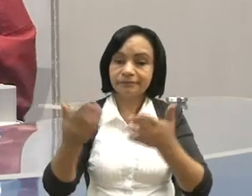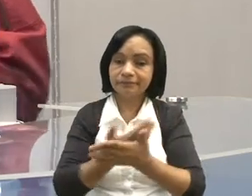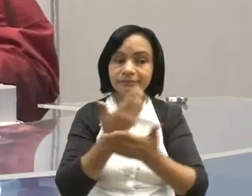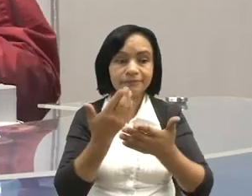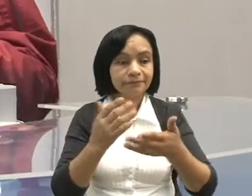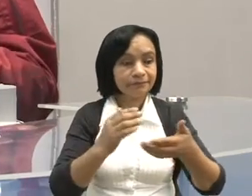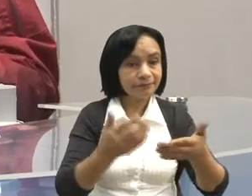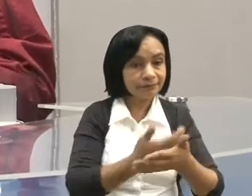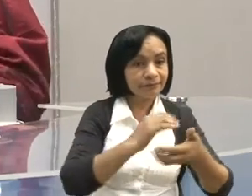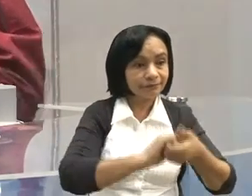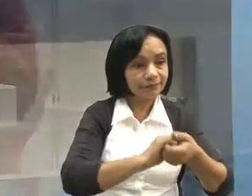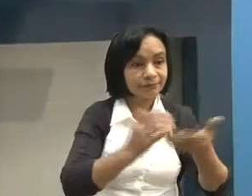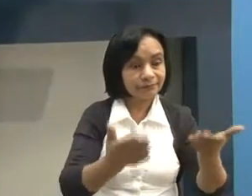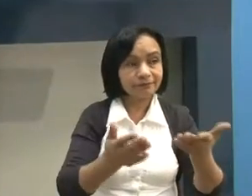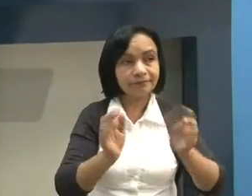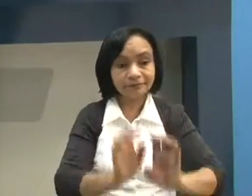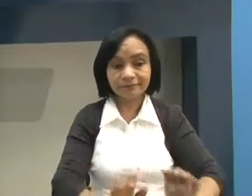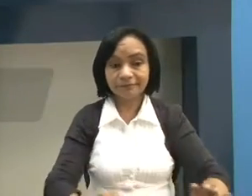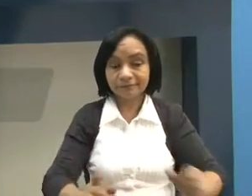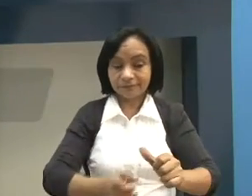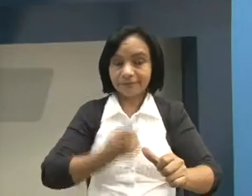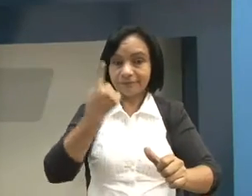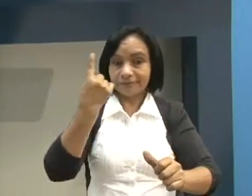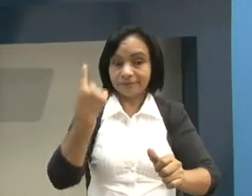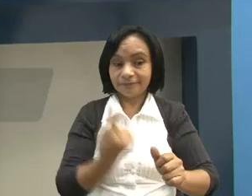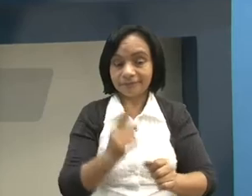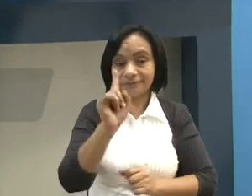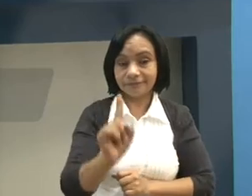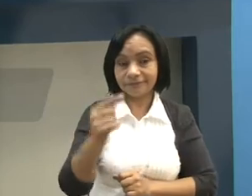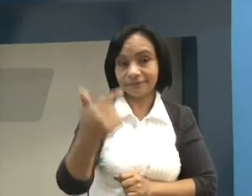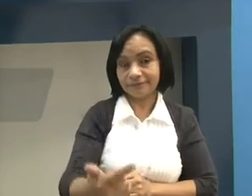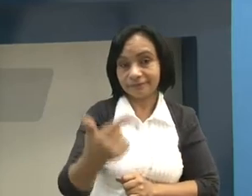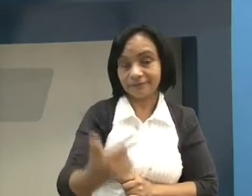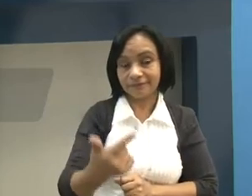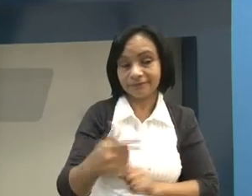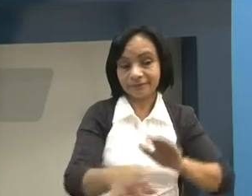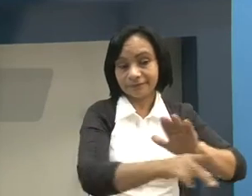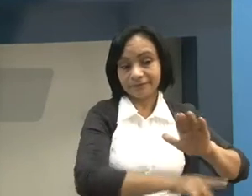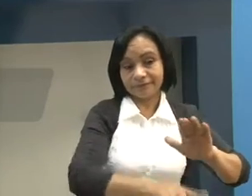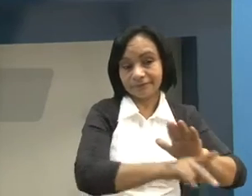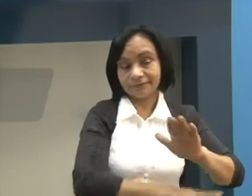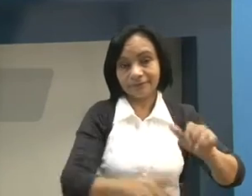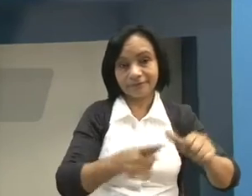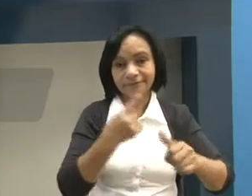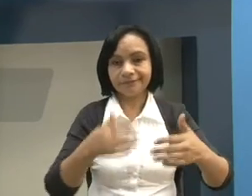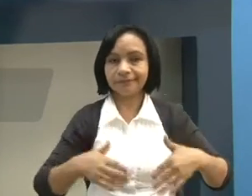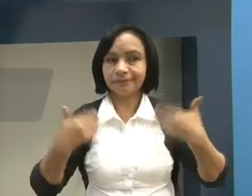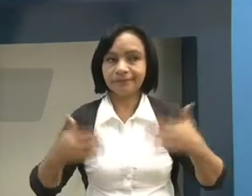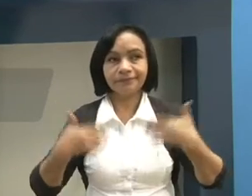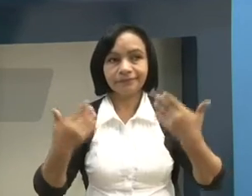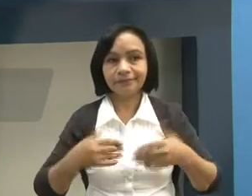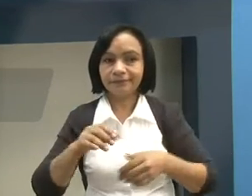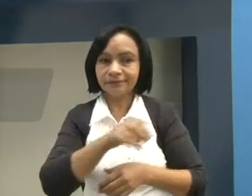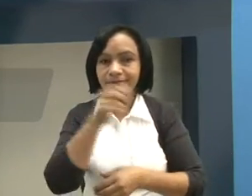amistades, los niños pequeñitos, que primera vez van a primer grado, pues, los que van a preescolar por primera vez irán motivados, unos u